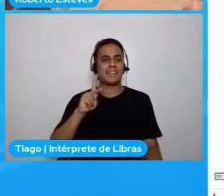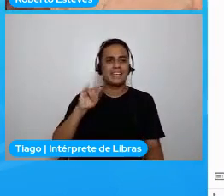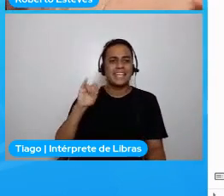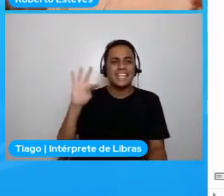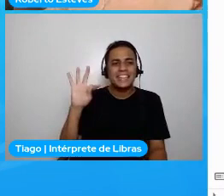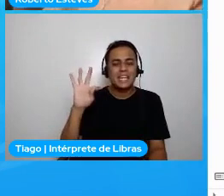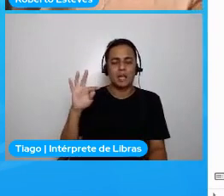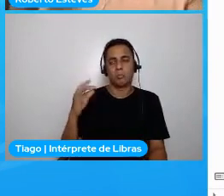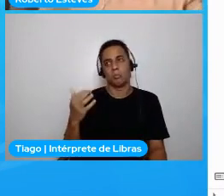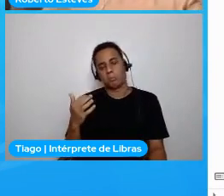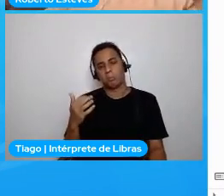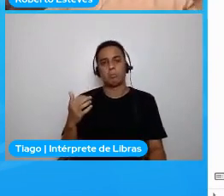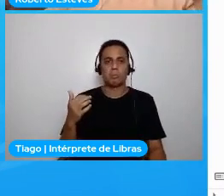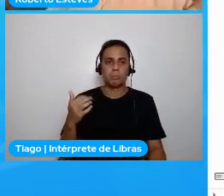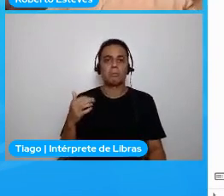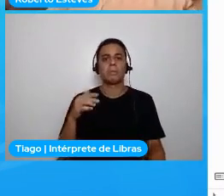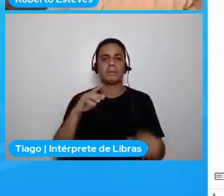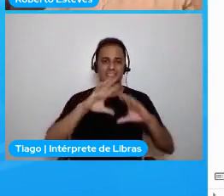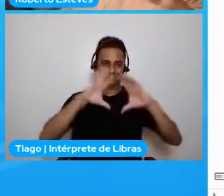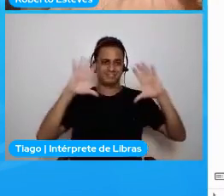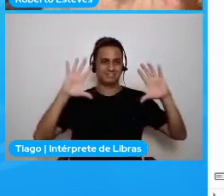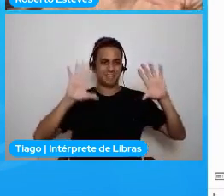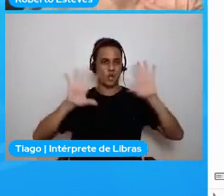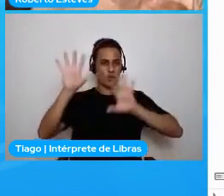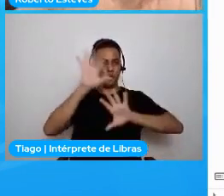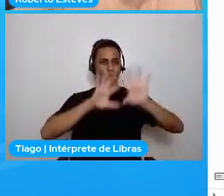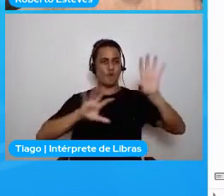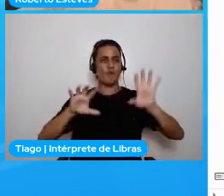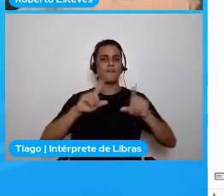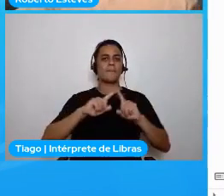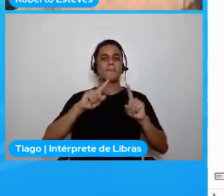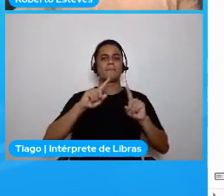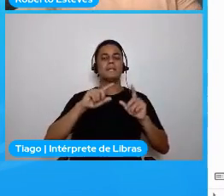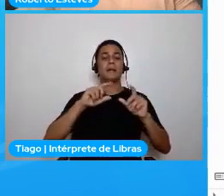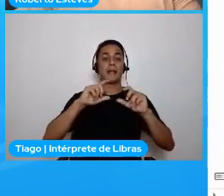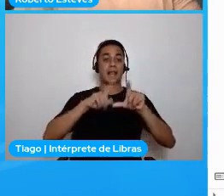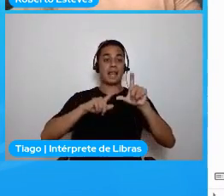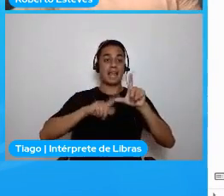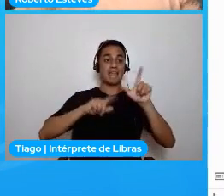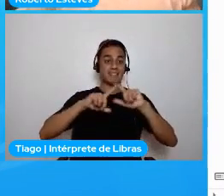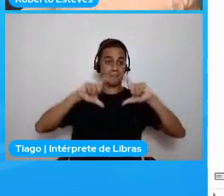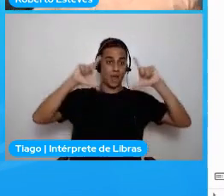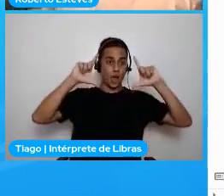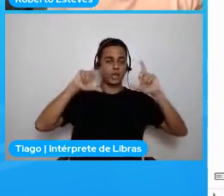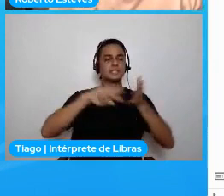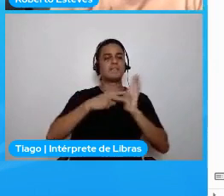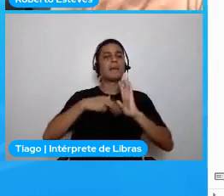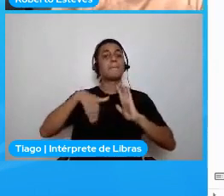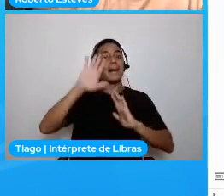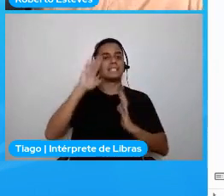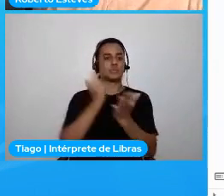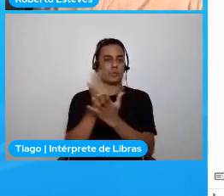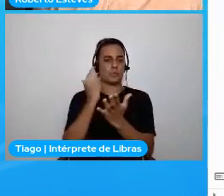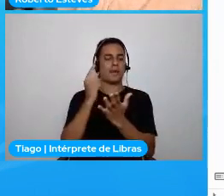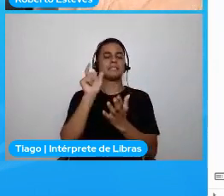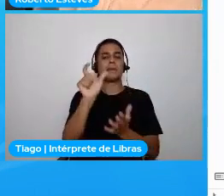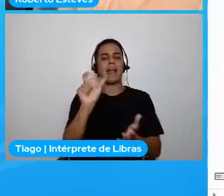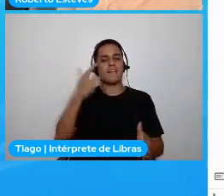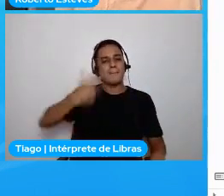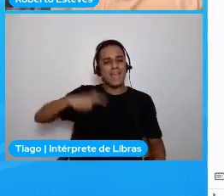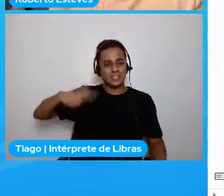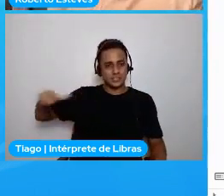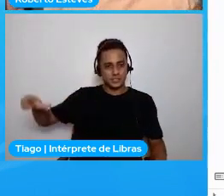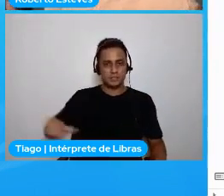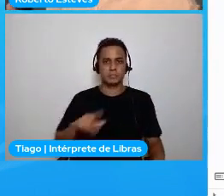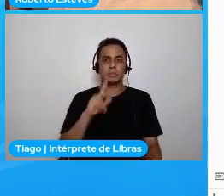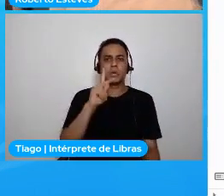palabras lo más grande es como que lo más repetido. Entonces, kit está muy pequeño, o sea, no hubieron contratos de kit